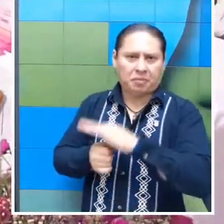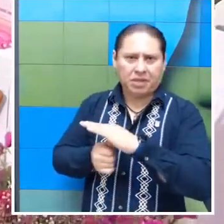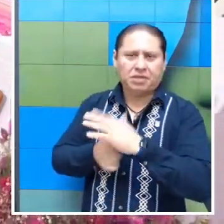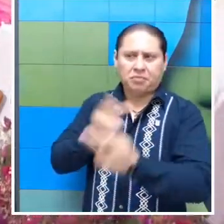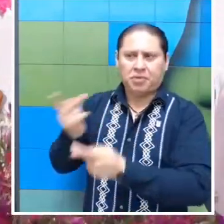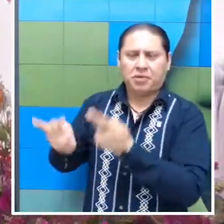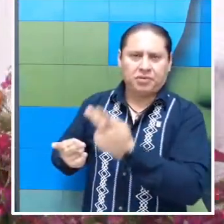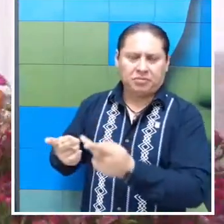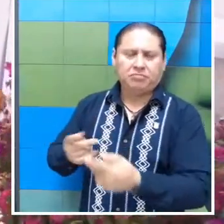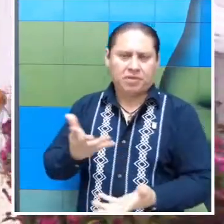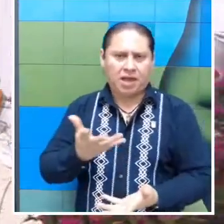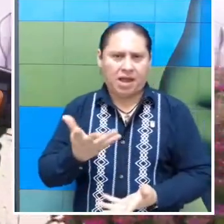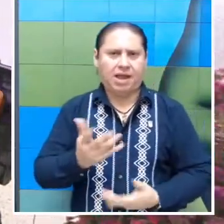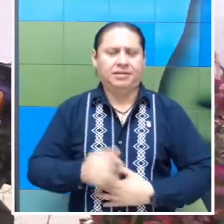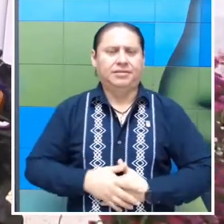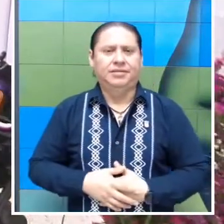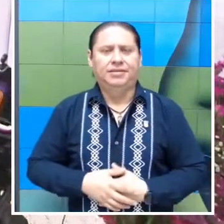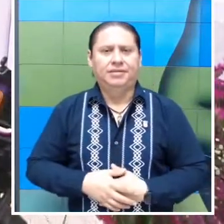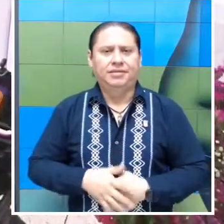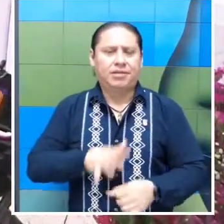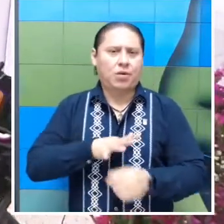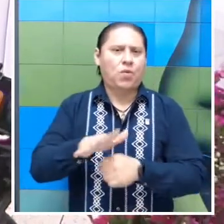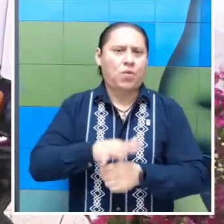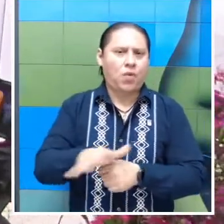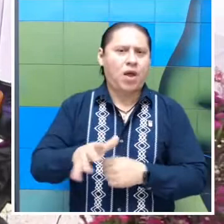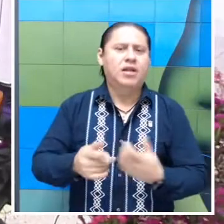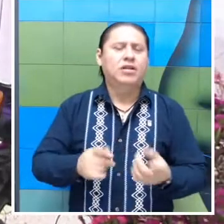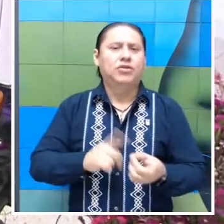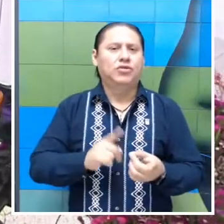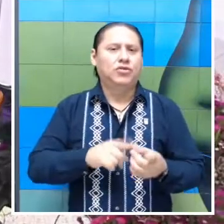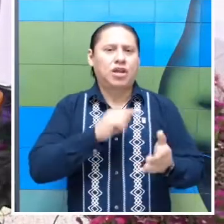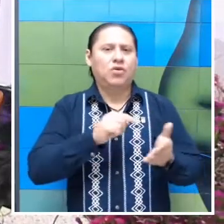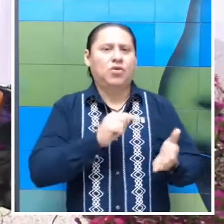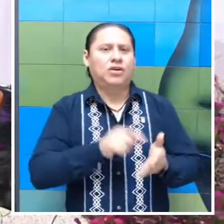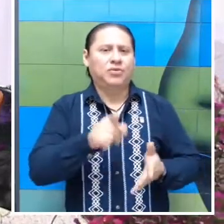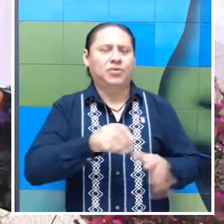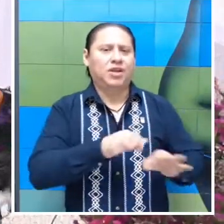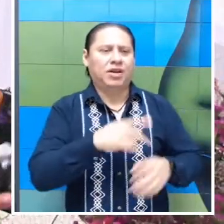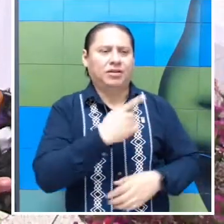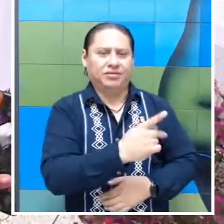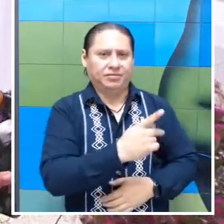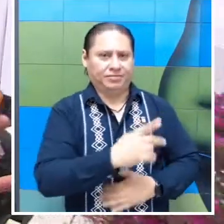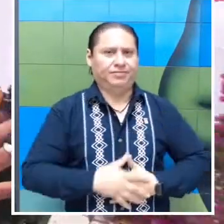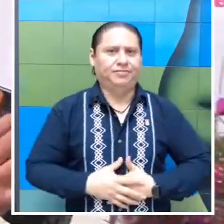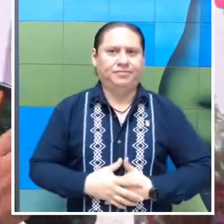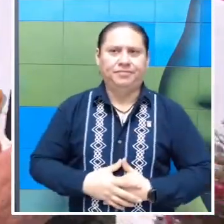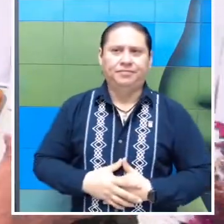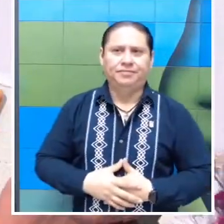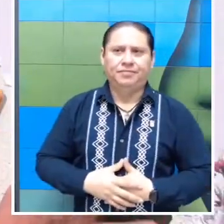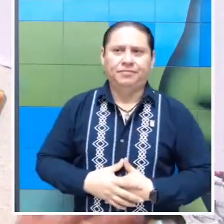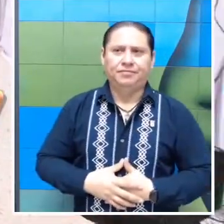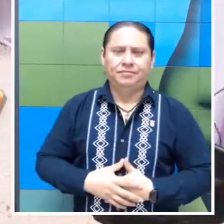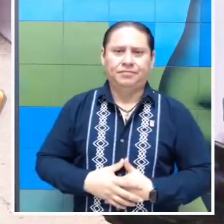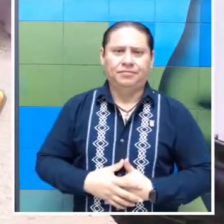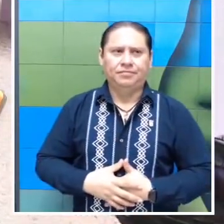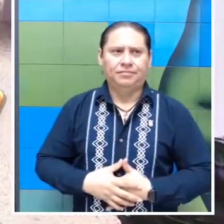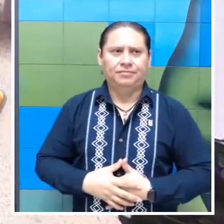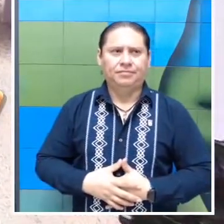pueden hacerlo. Por favor, coméntenos el medio de cual nos acompañan y a continuación su pregunta.